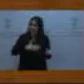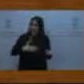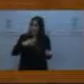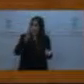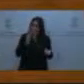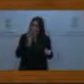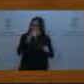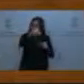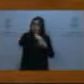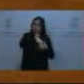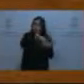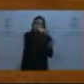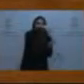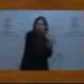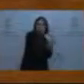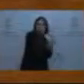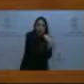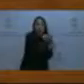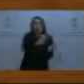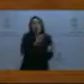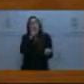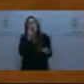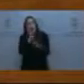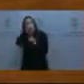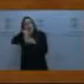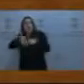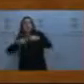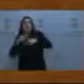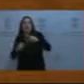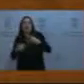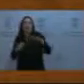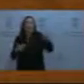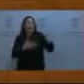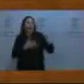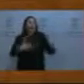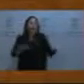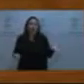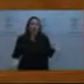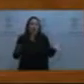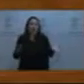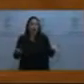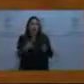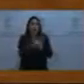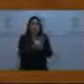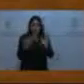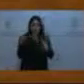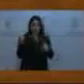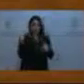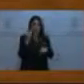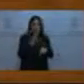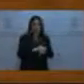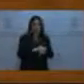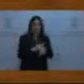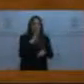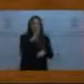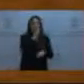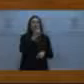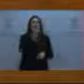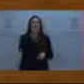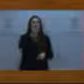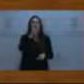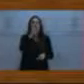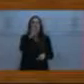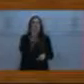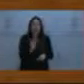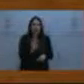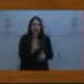menores o niños en familias? El dato que nos facilitaba usted el pasado martes era terrible. 102 niños